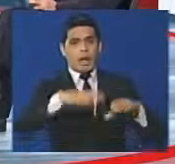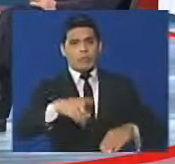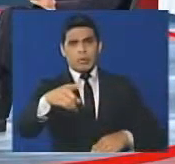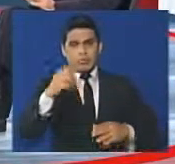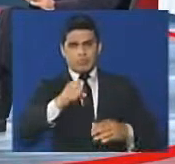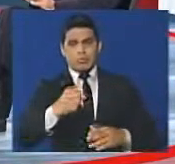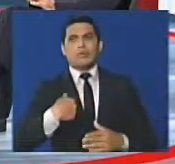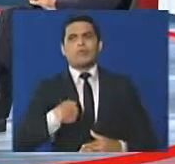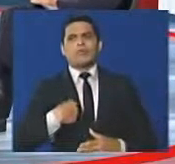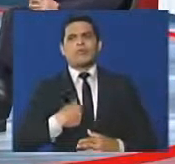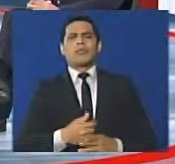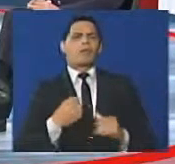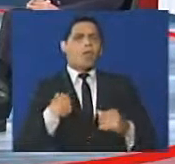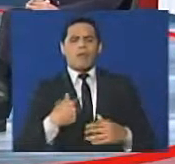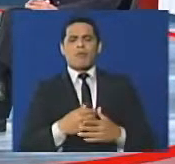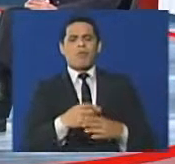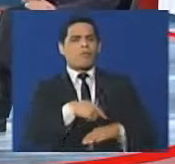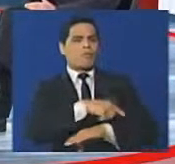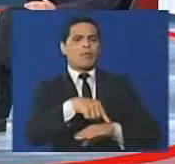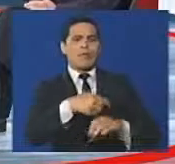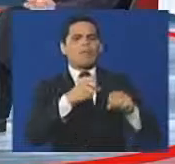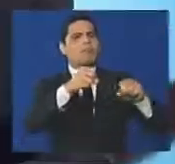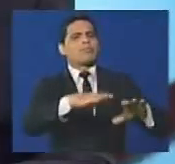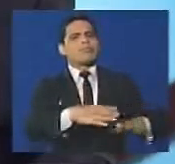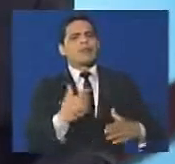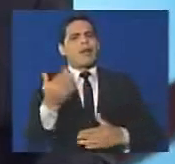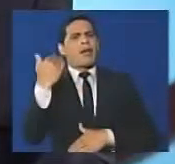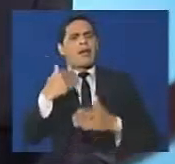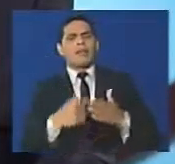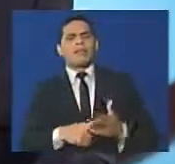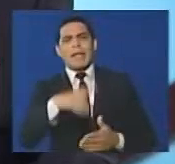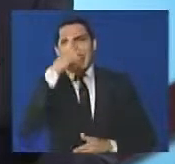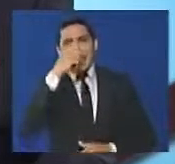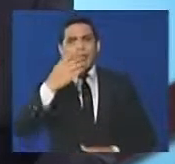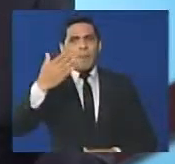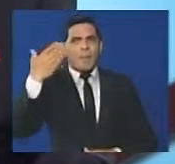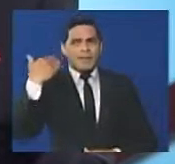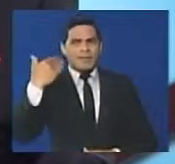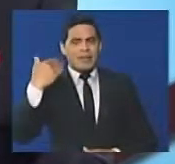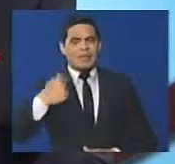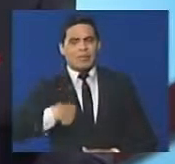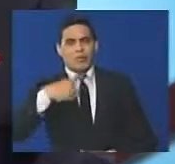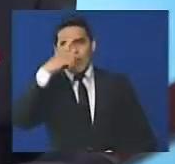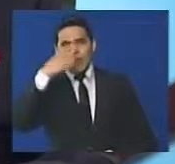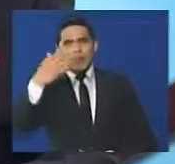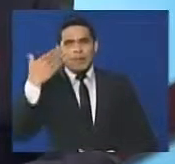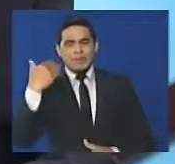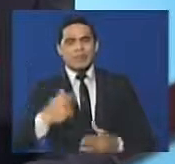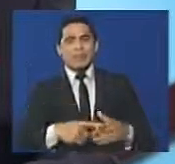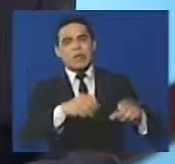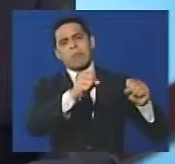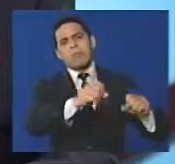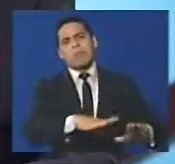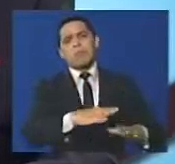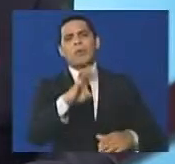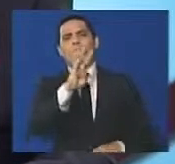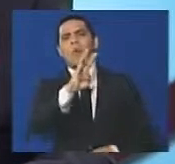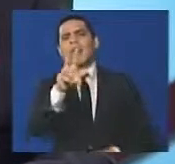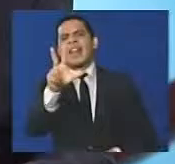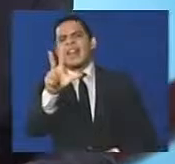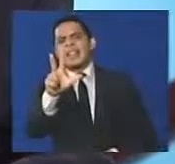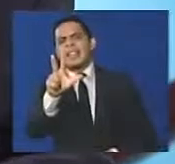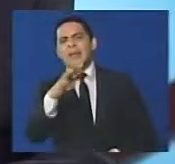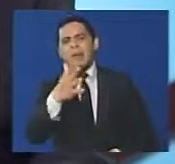apoyándola. Indudablemente que sí. Yo me jubilé el año pasado y pues como se dice,